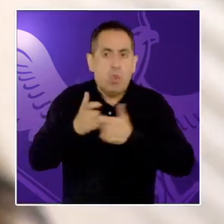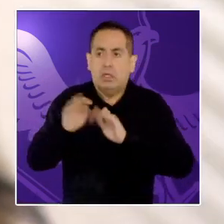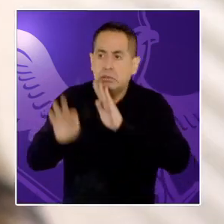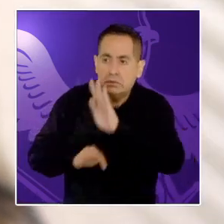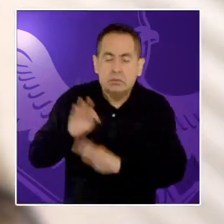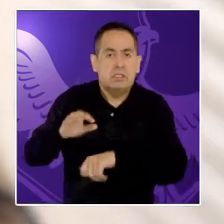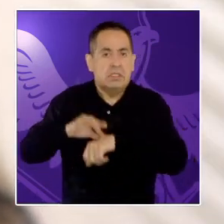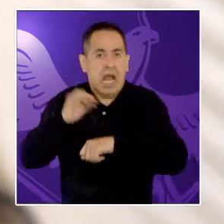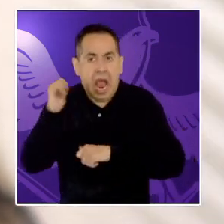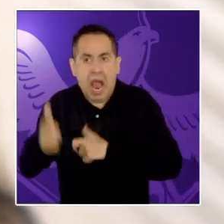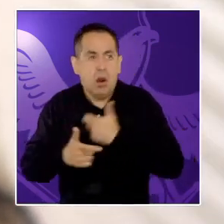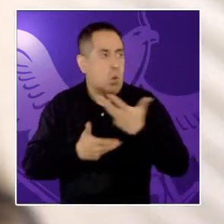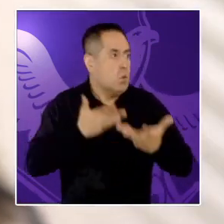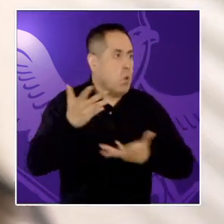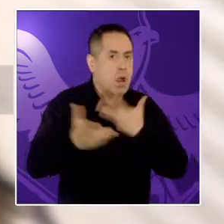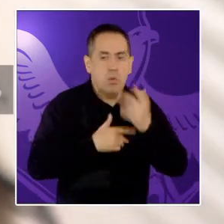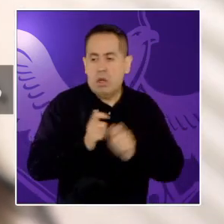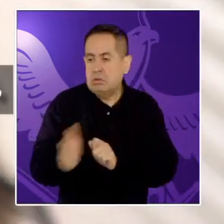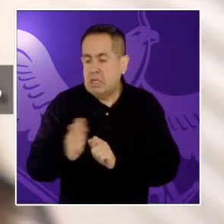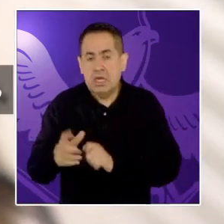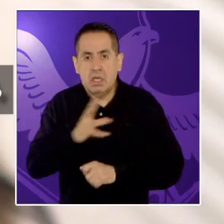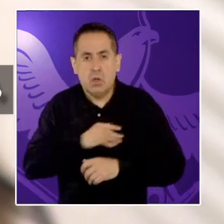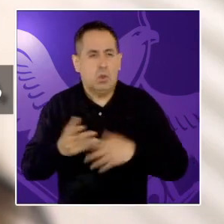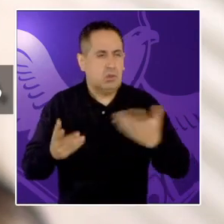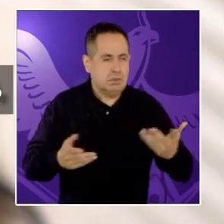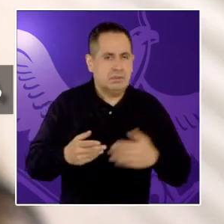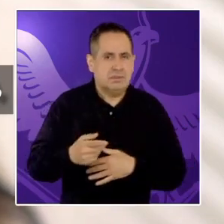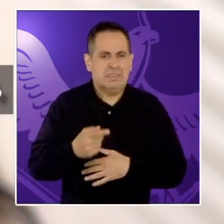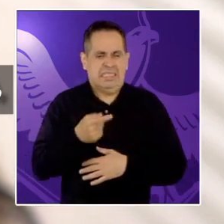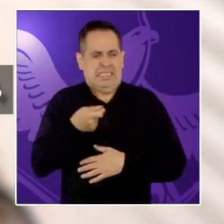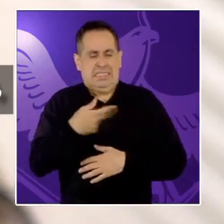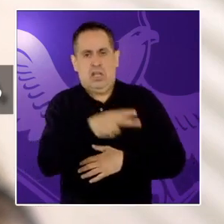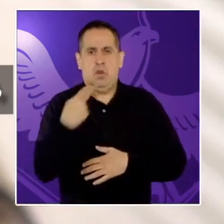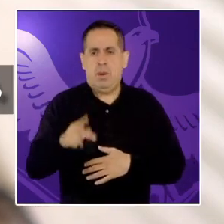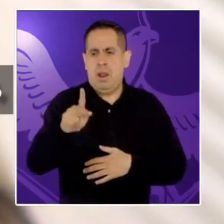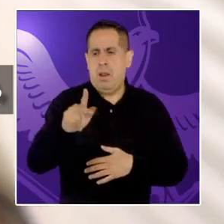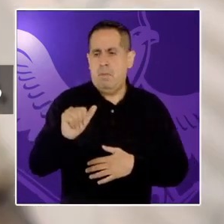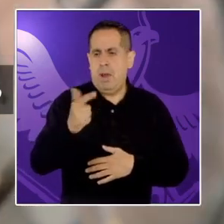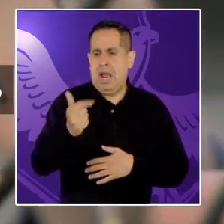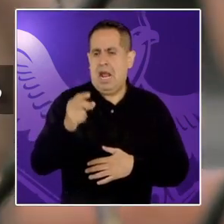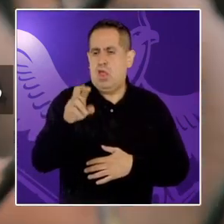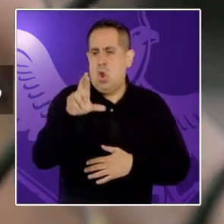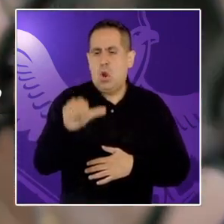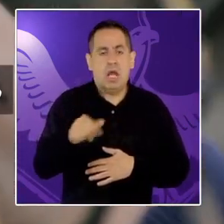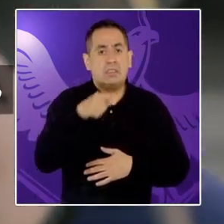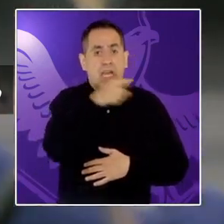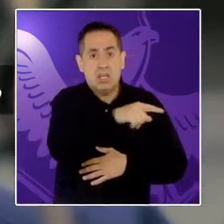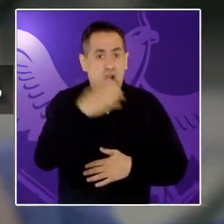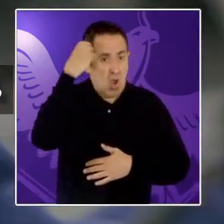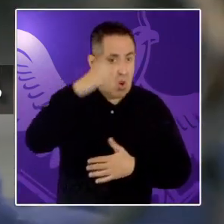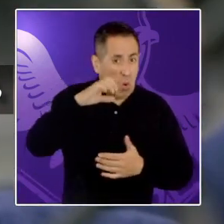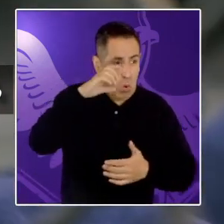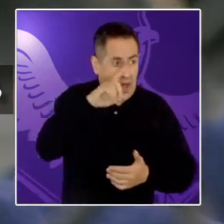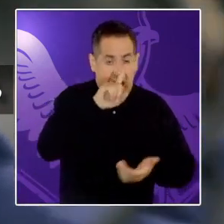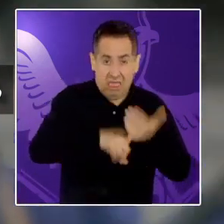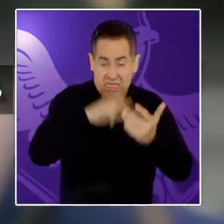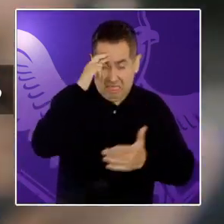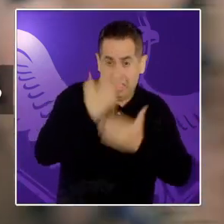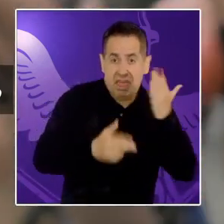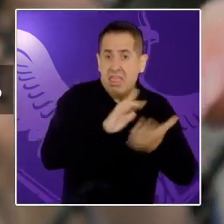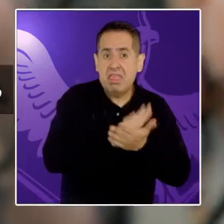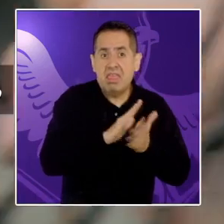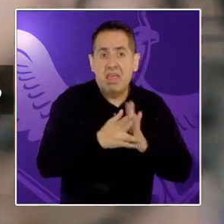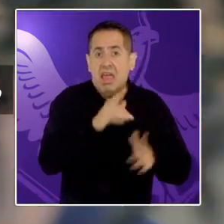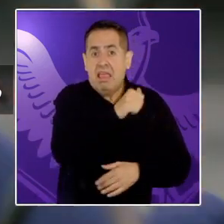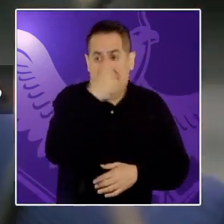familiar, desempleo y mantenimiento de los hijos. El nombre de pagadoras deviene de que pagan un crimen que no organizaron ni planearon y tampoco lucran de